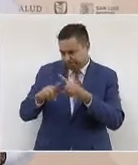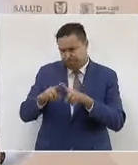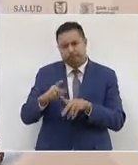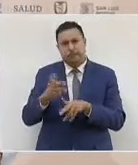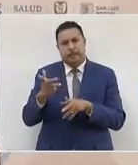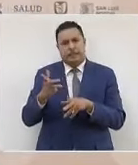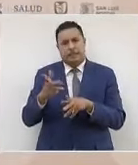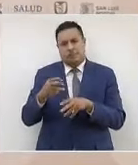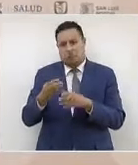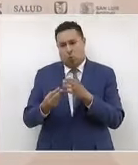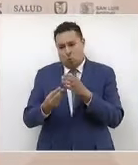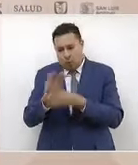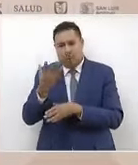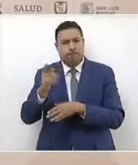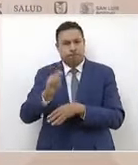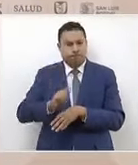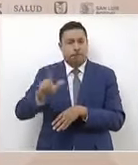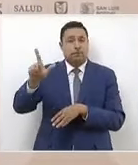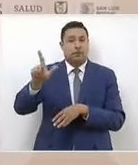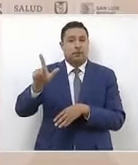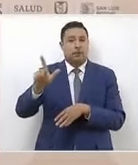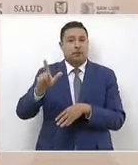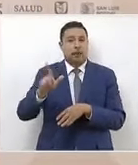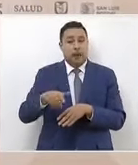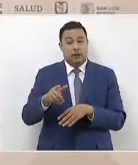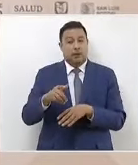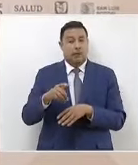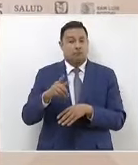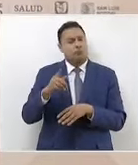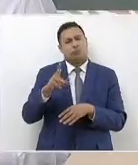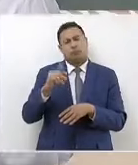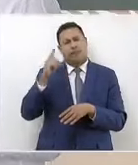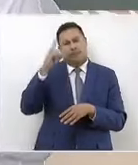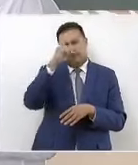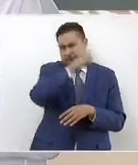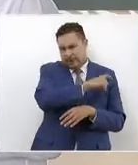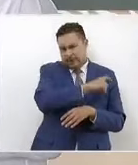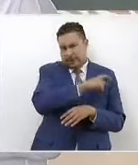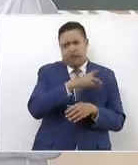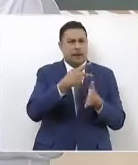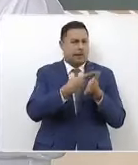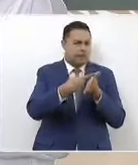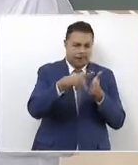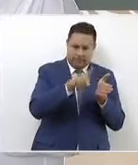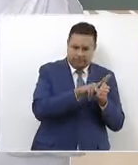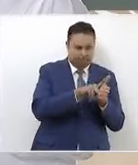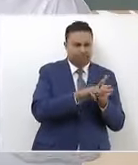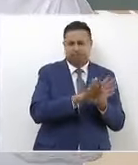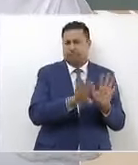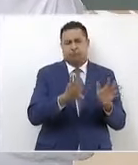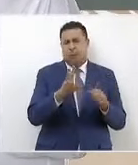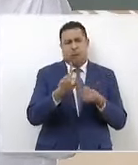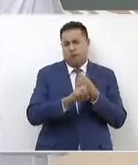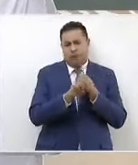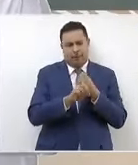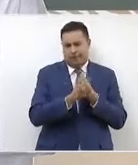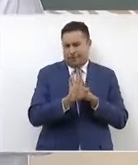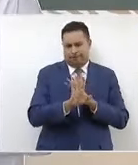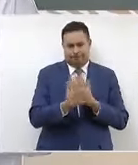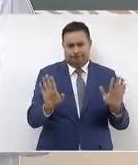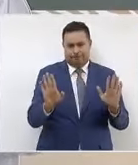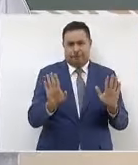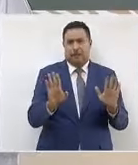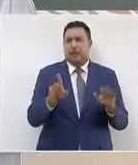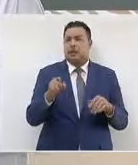Eso no está tan complicado, ni la basificación, ni